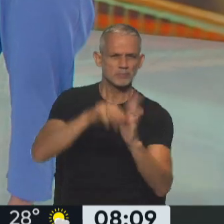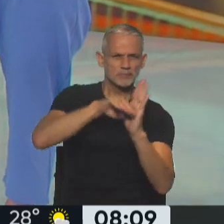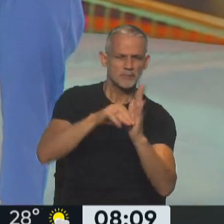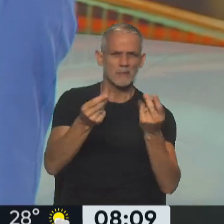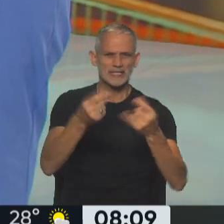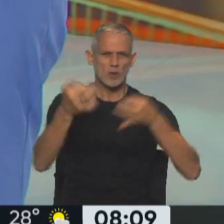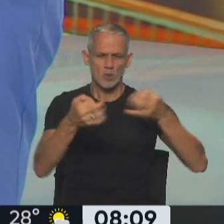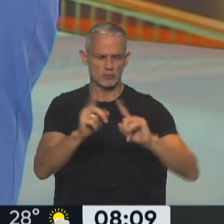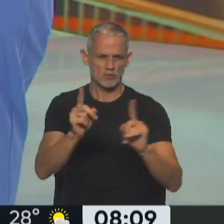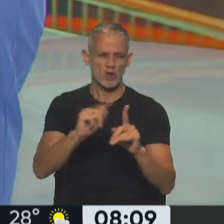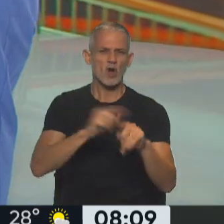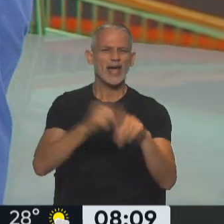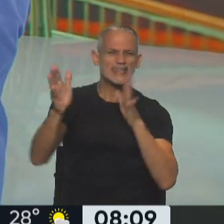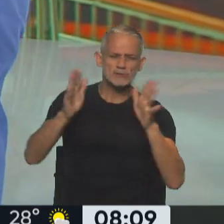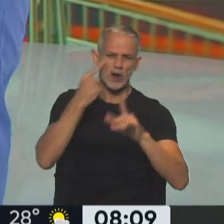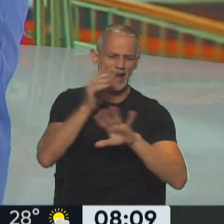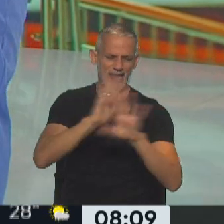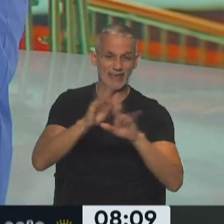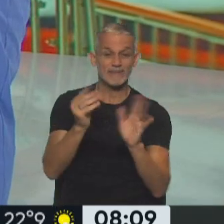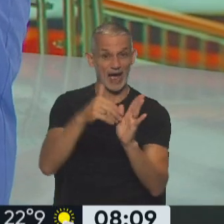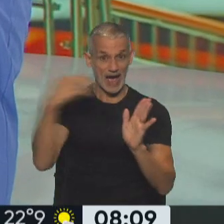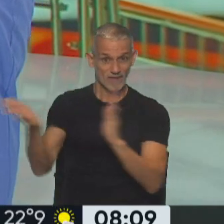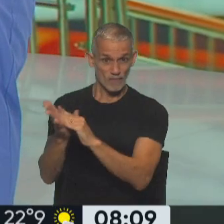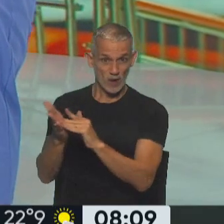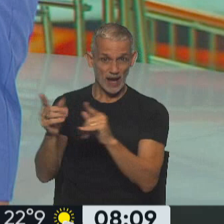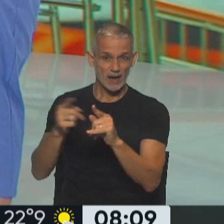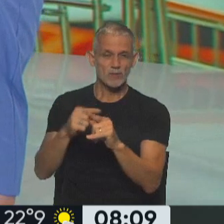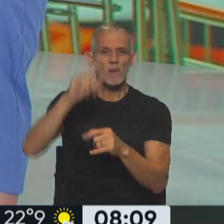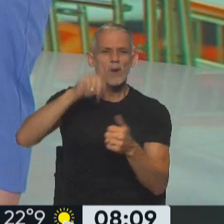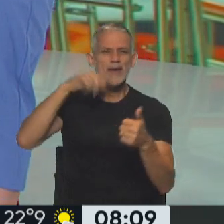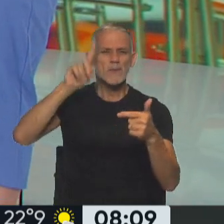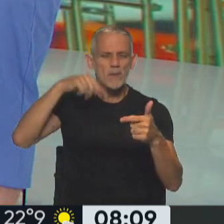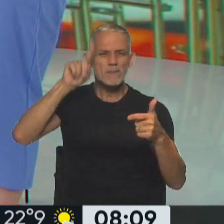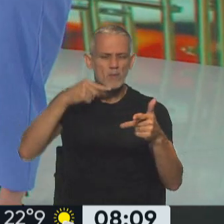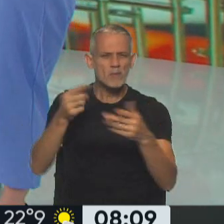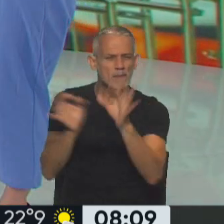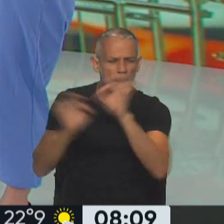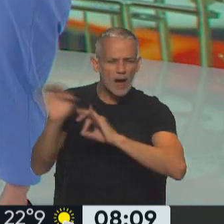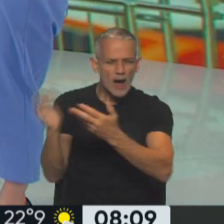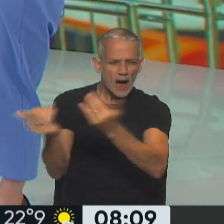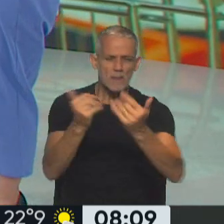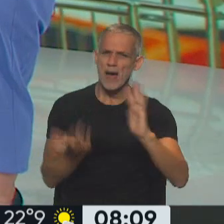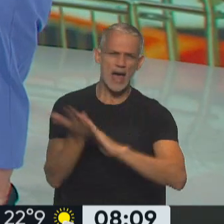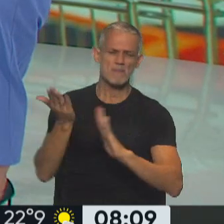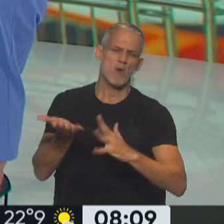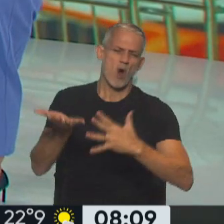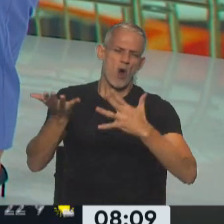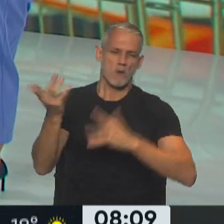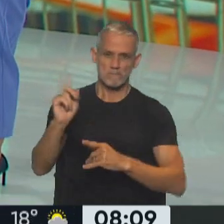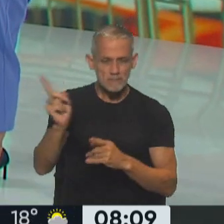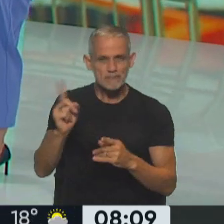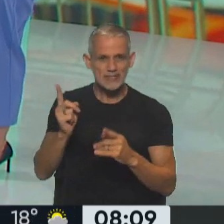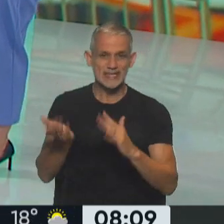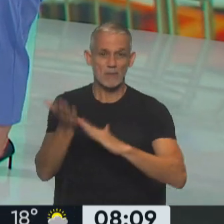estos, ni con los estacionales, digamos, los que están por fuera, los que se miden mes a mes por fuera de estas cuestiones, no aumentaron tanto,